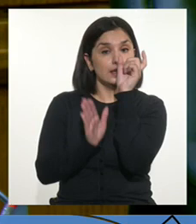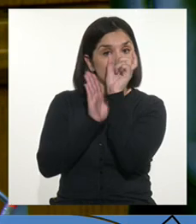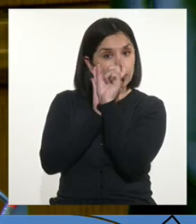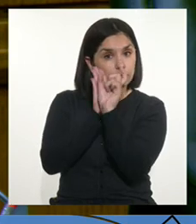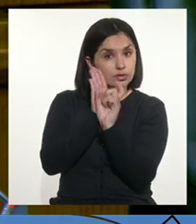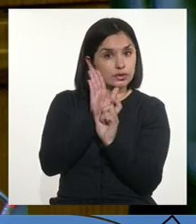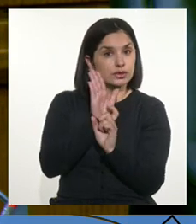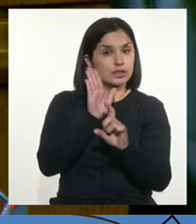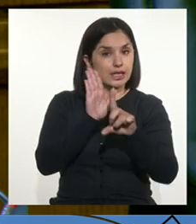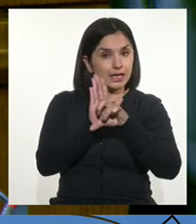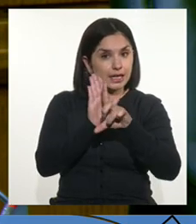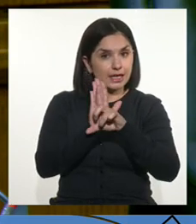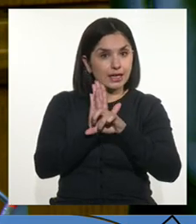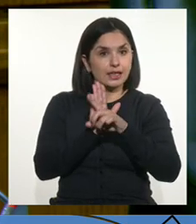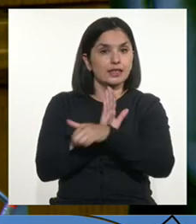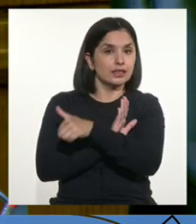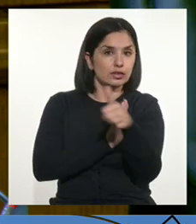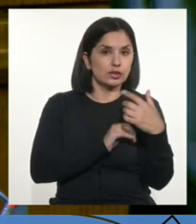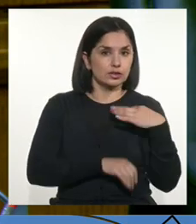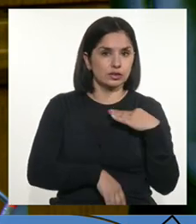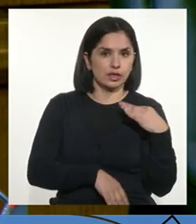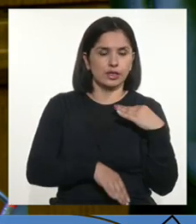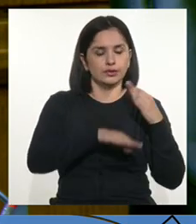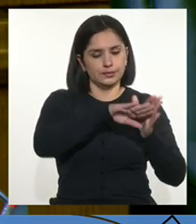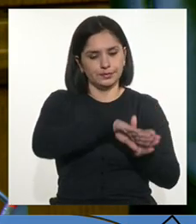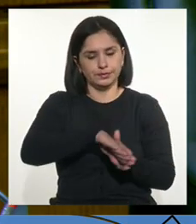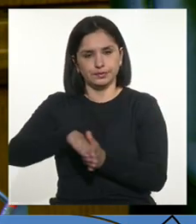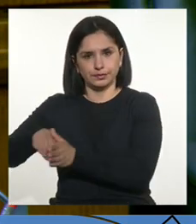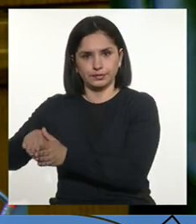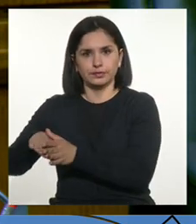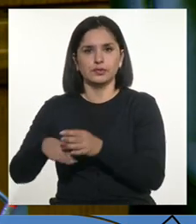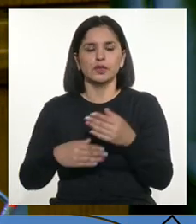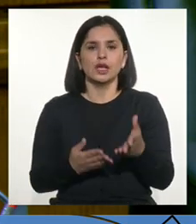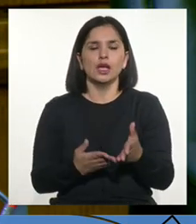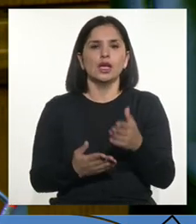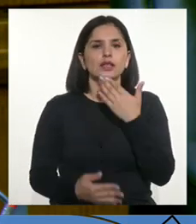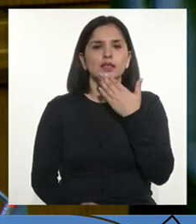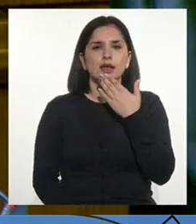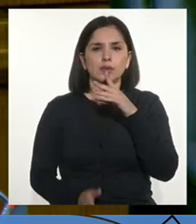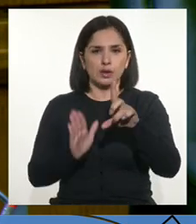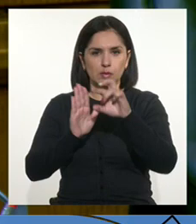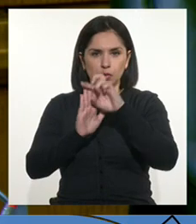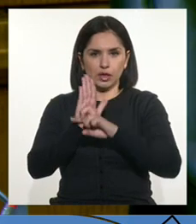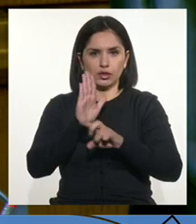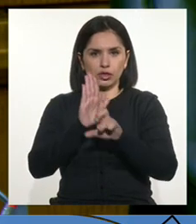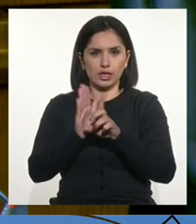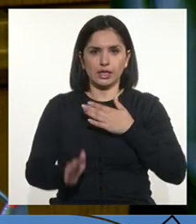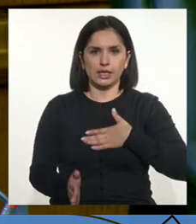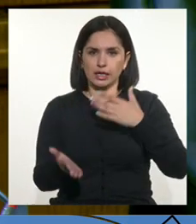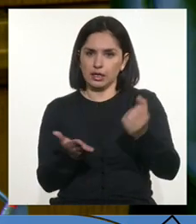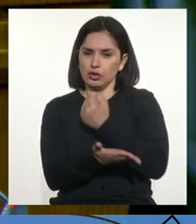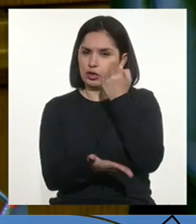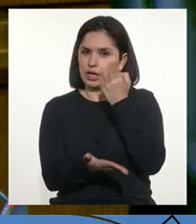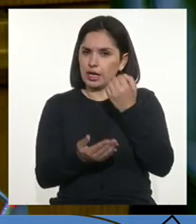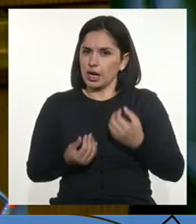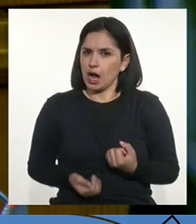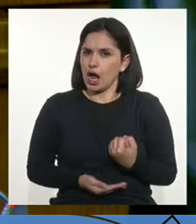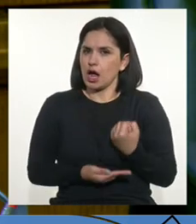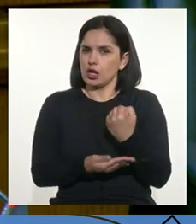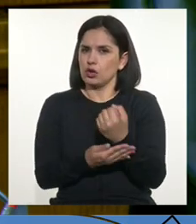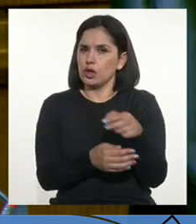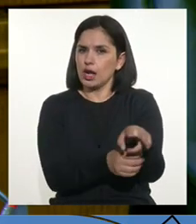ciudadanía por otra parte busca aportar en la correcta